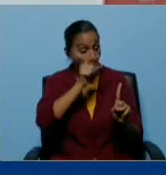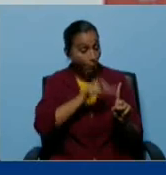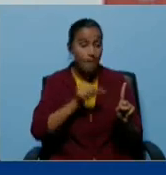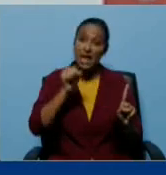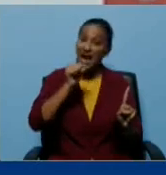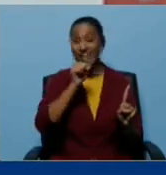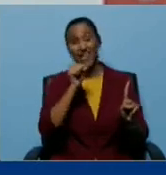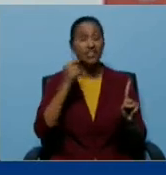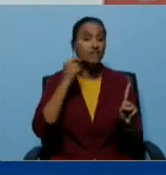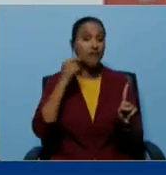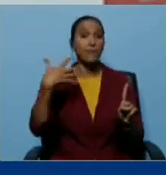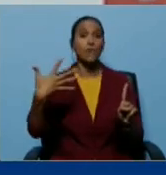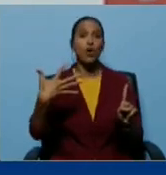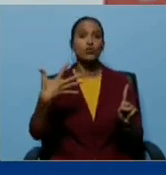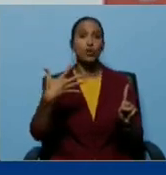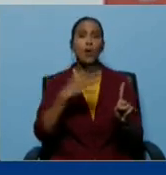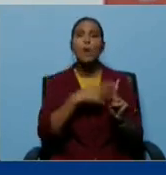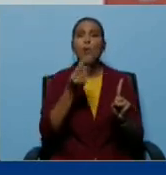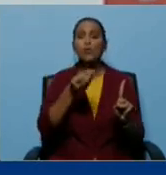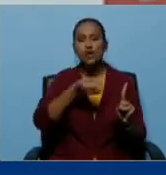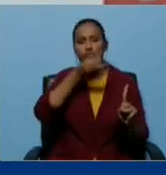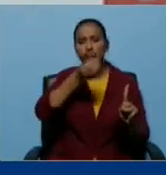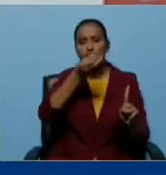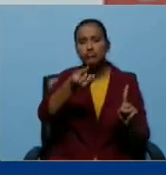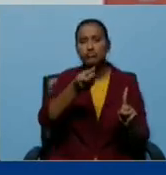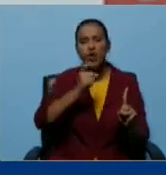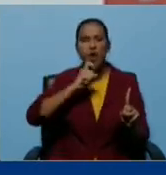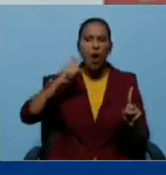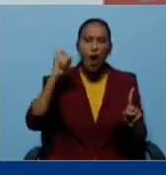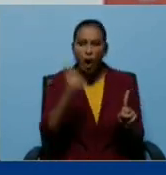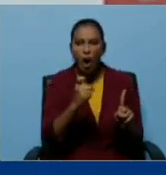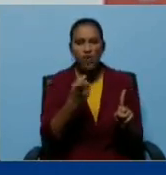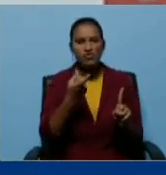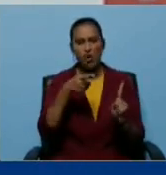por mucho odio que destile, por muchas amenazas